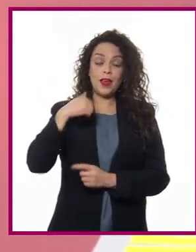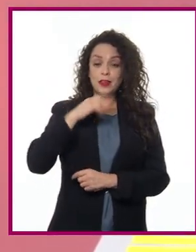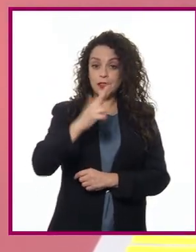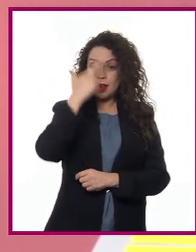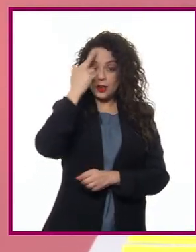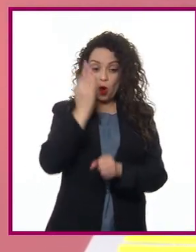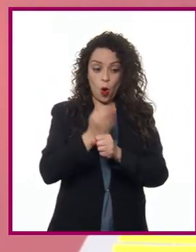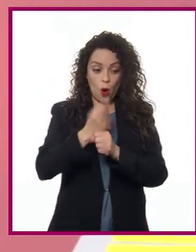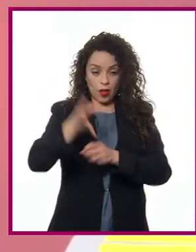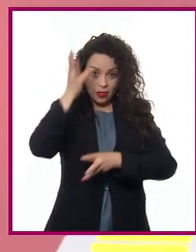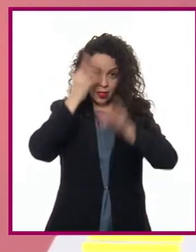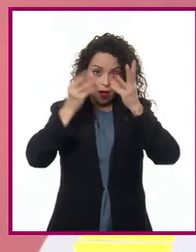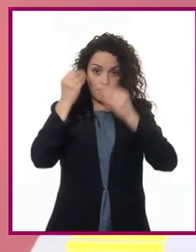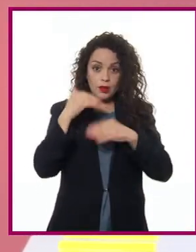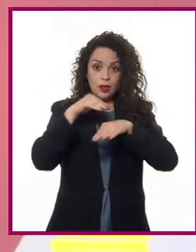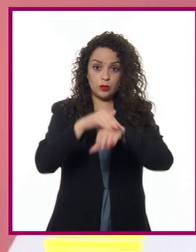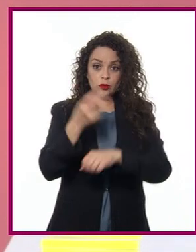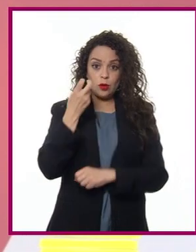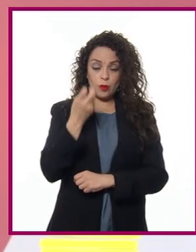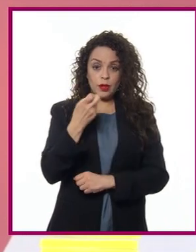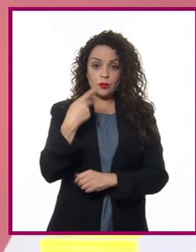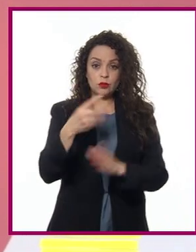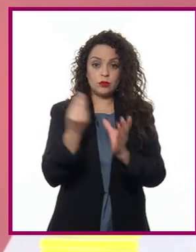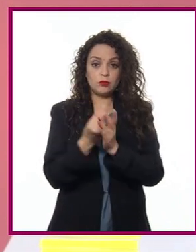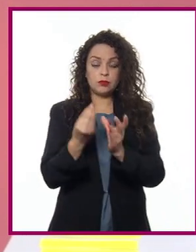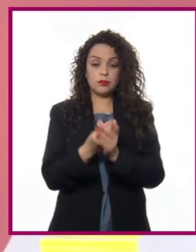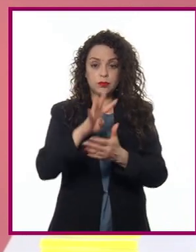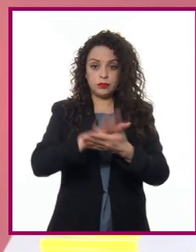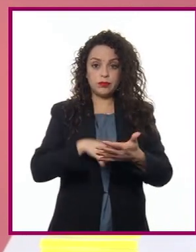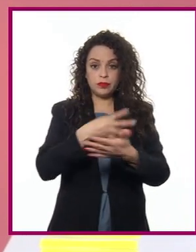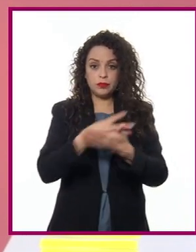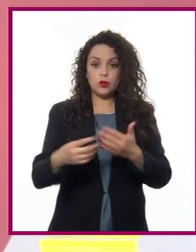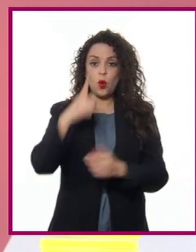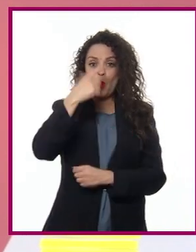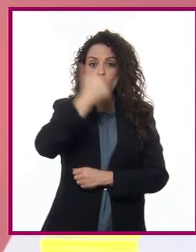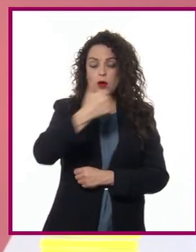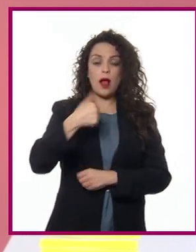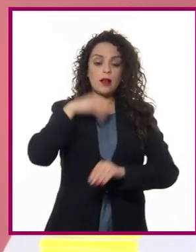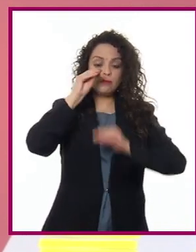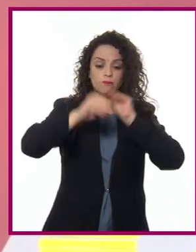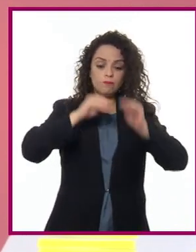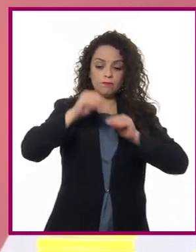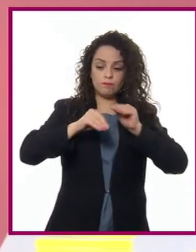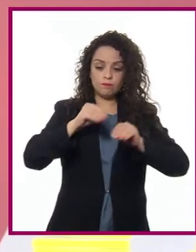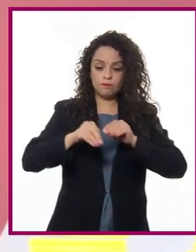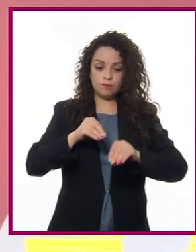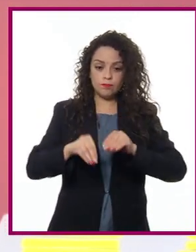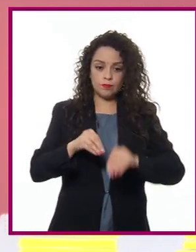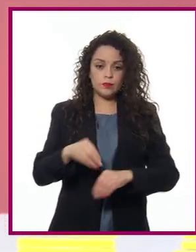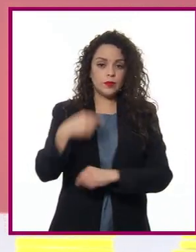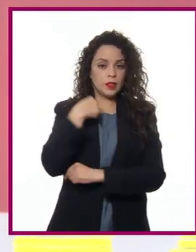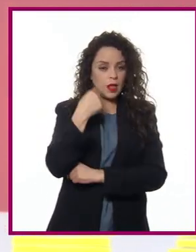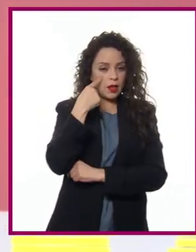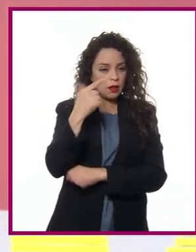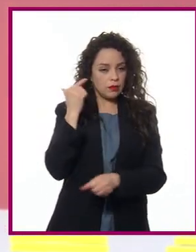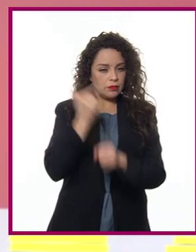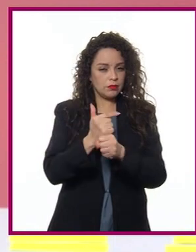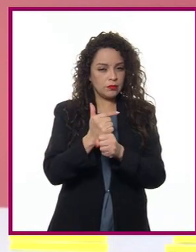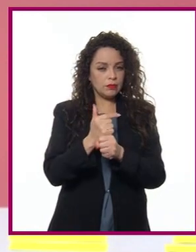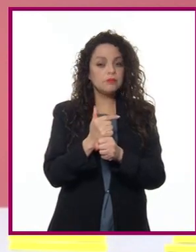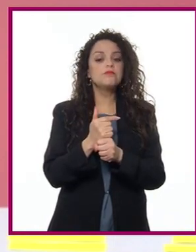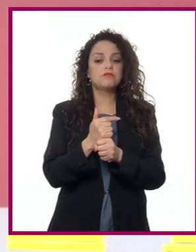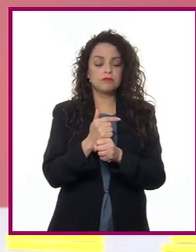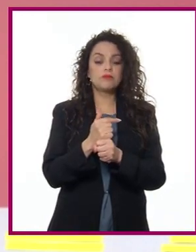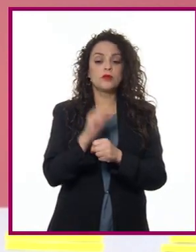que acabamos de ver sobre esta propiedad periódica, ubicaré cada elemento en la tabla periódica y observo que